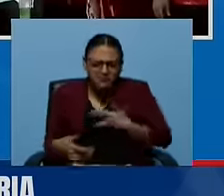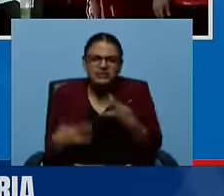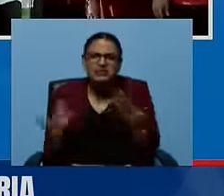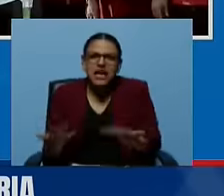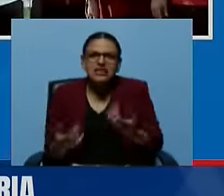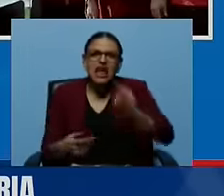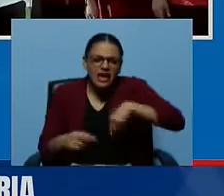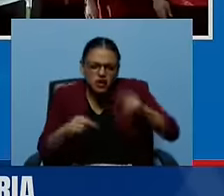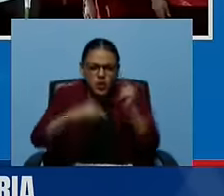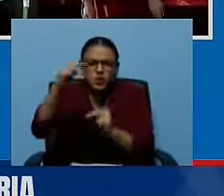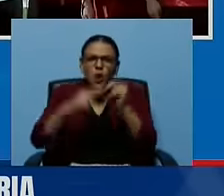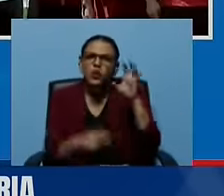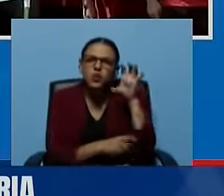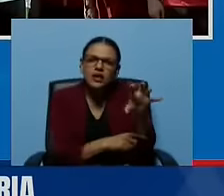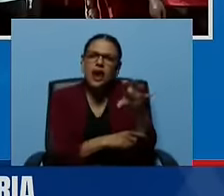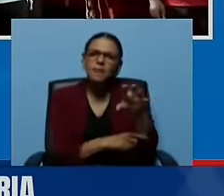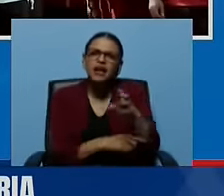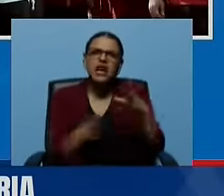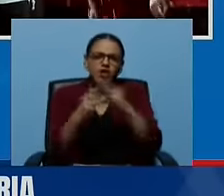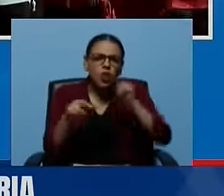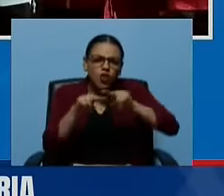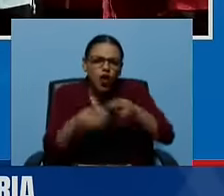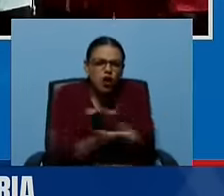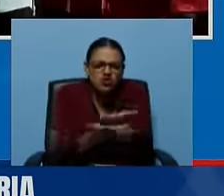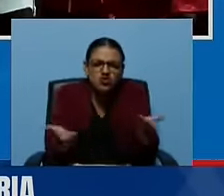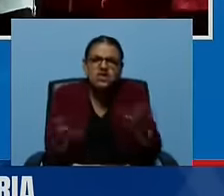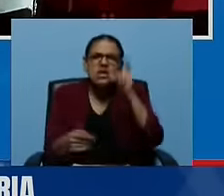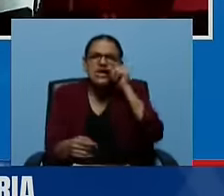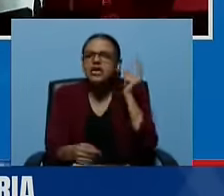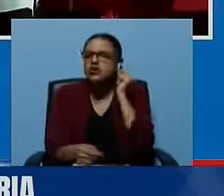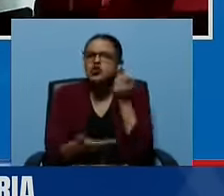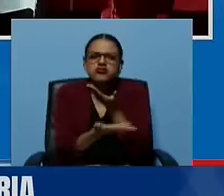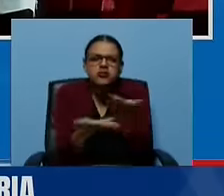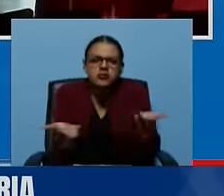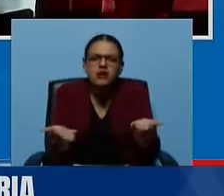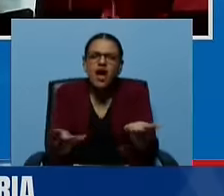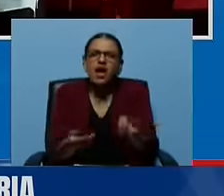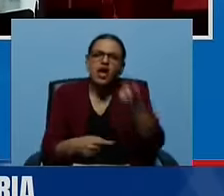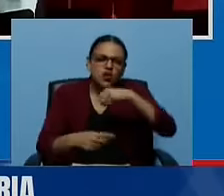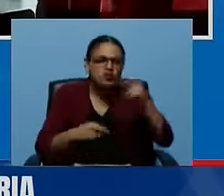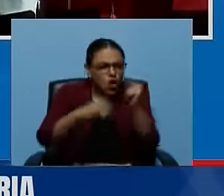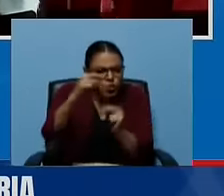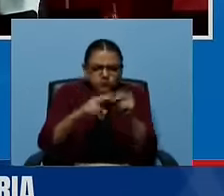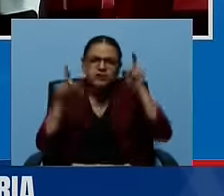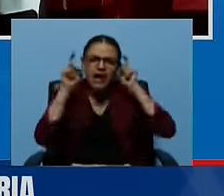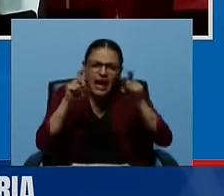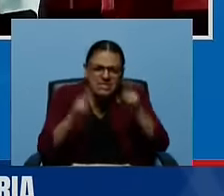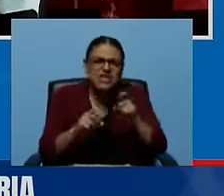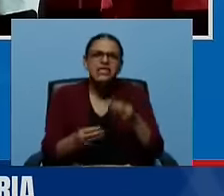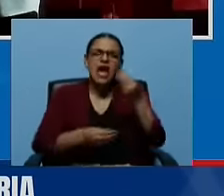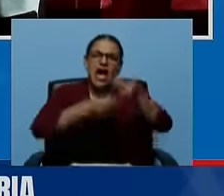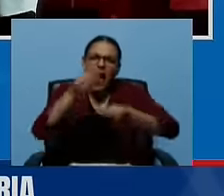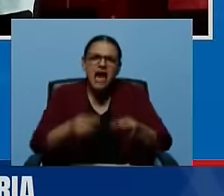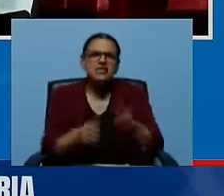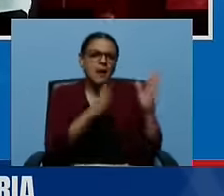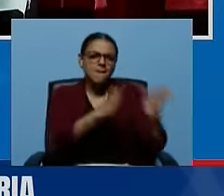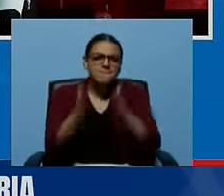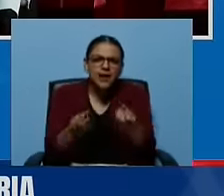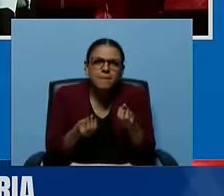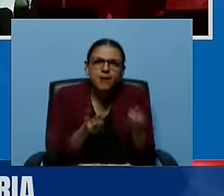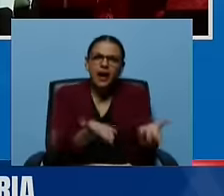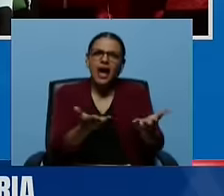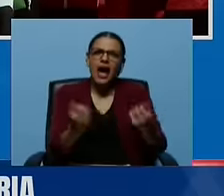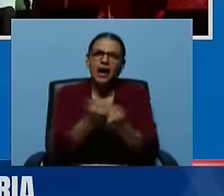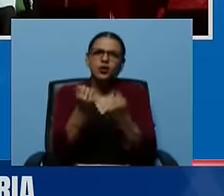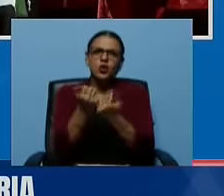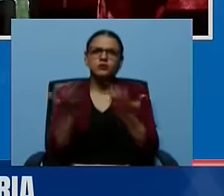es construirle la patria a los niños, a las niñas, forjarlos, educarlos, prepararlos.